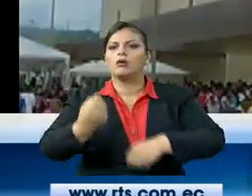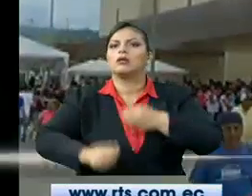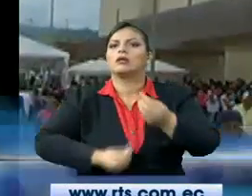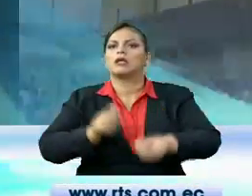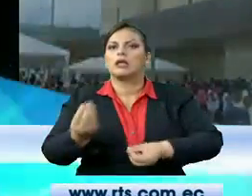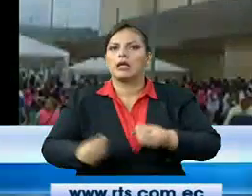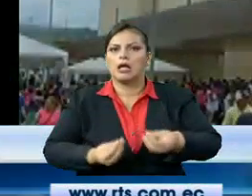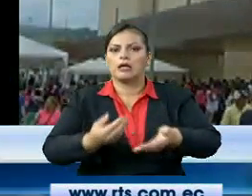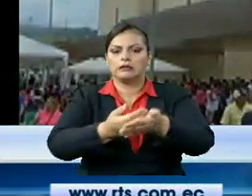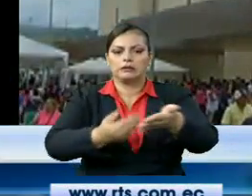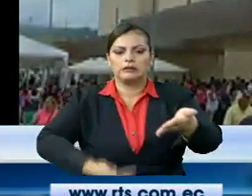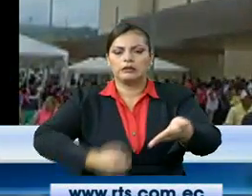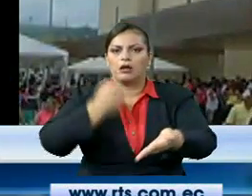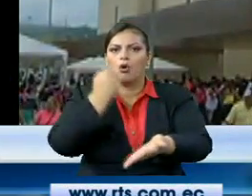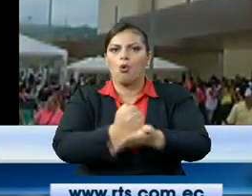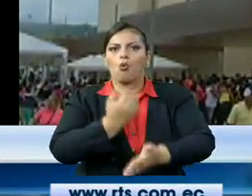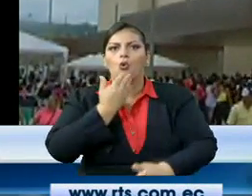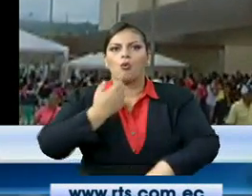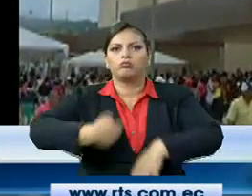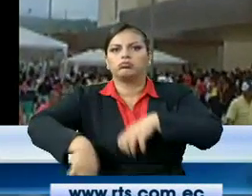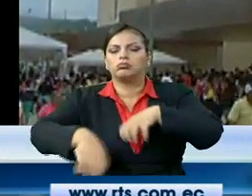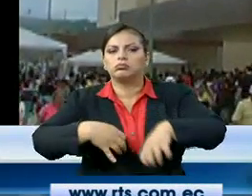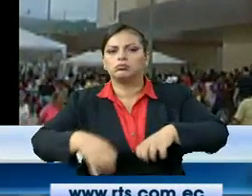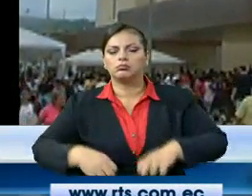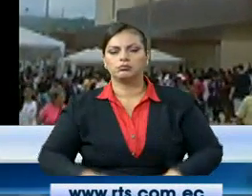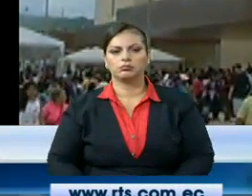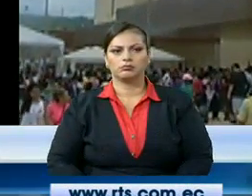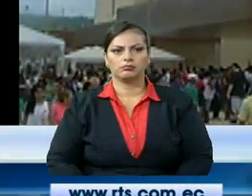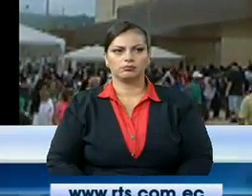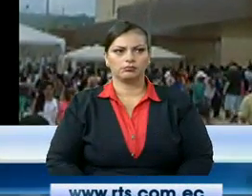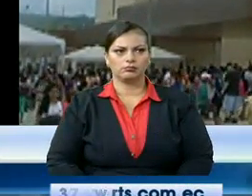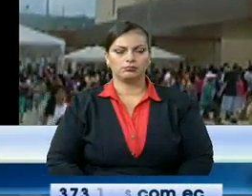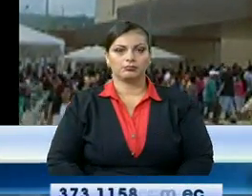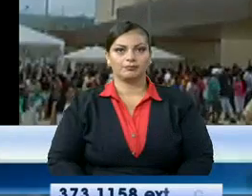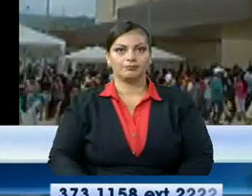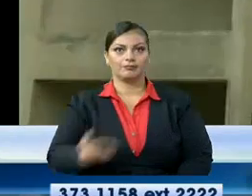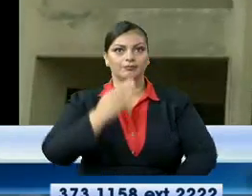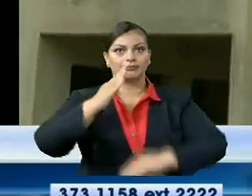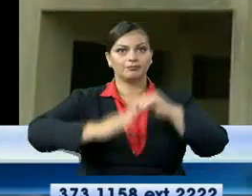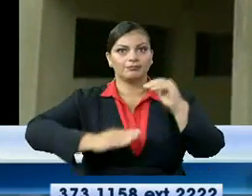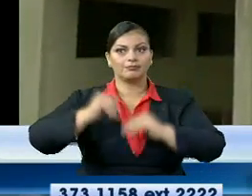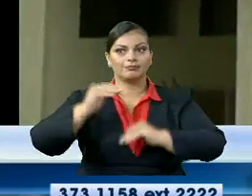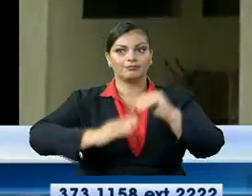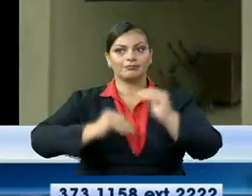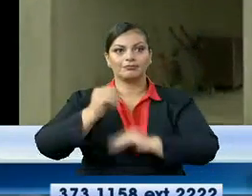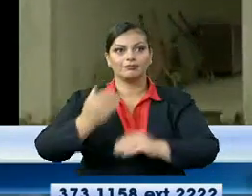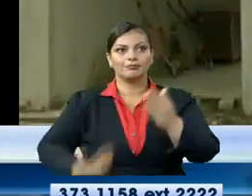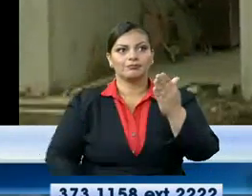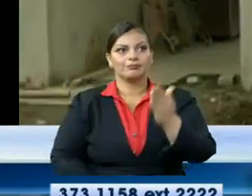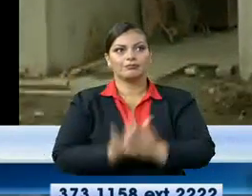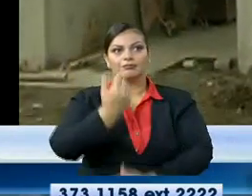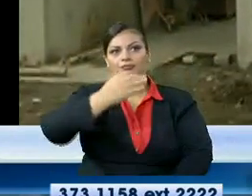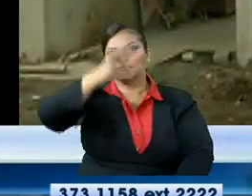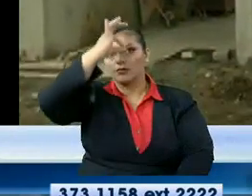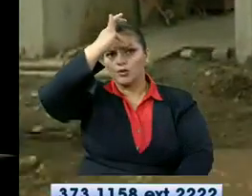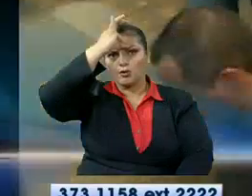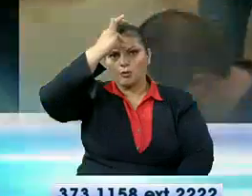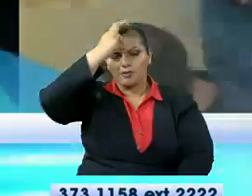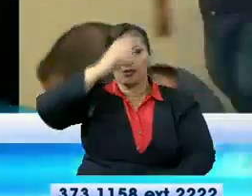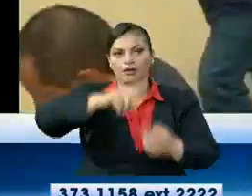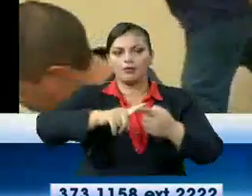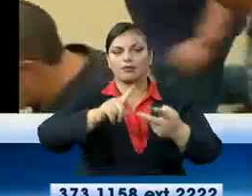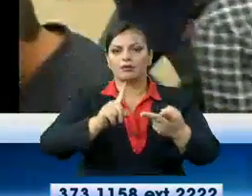En este sector el gobierno también ha invertido recursos en la construcción de un hospital y una escuela del milenio que están